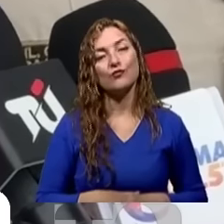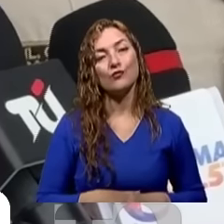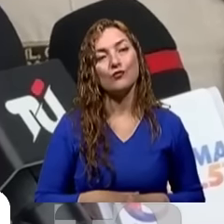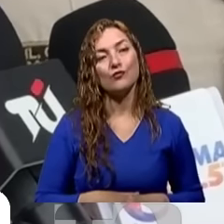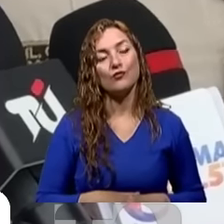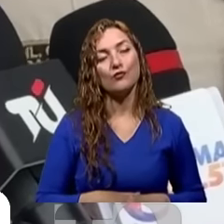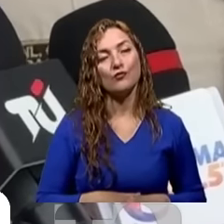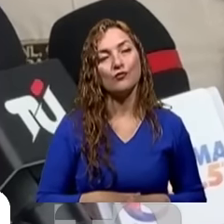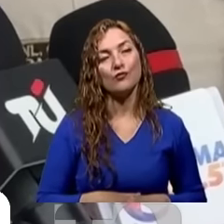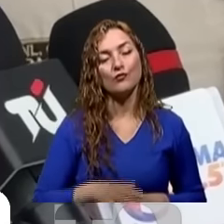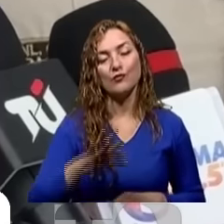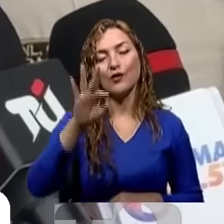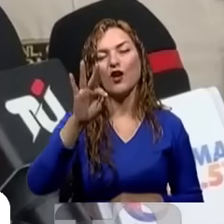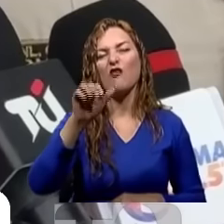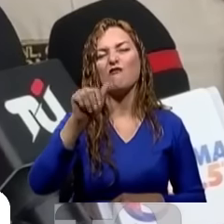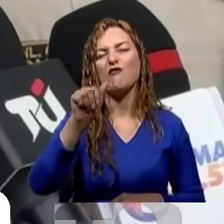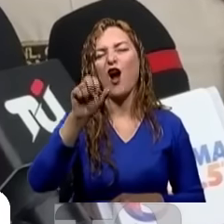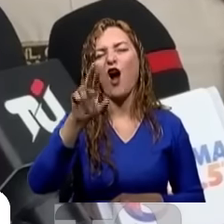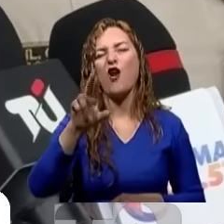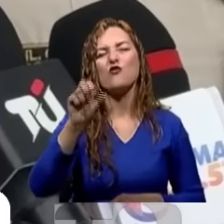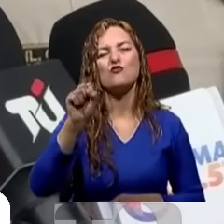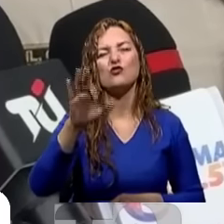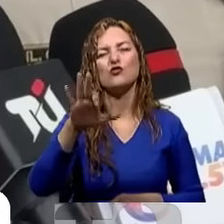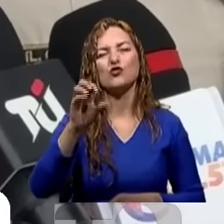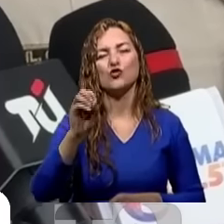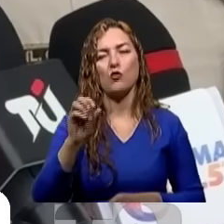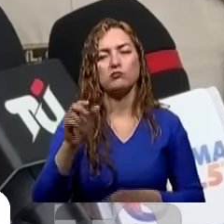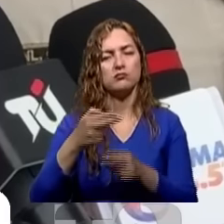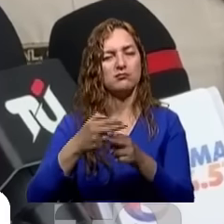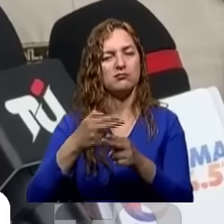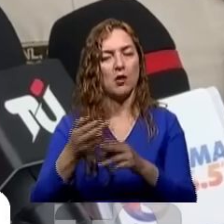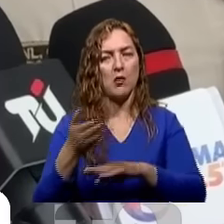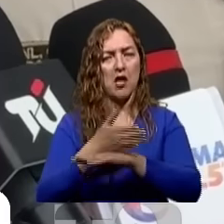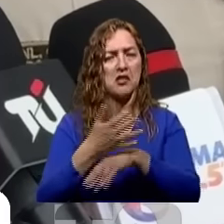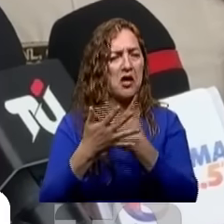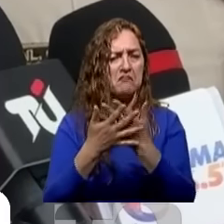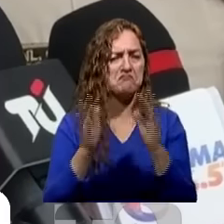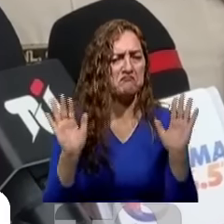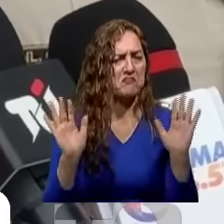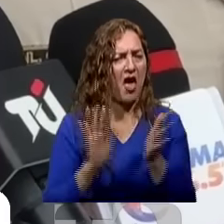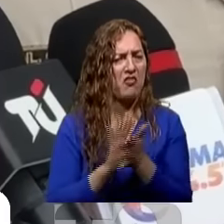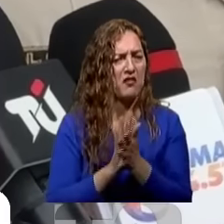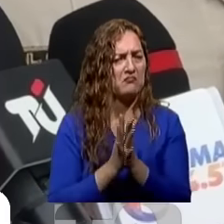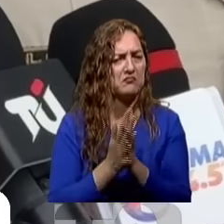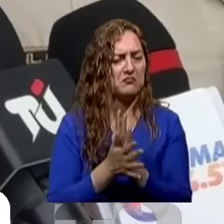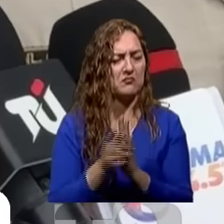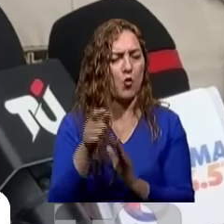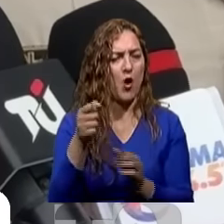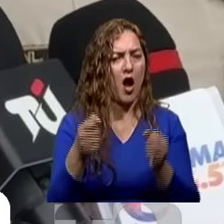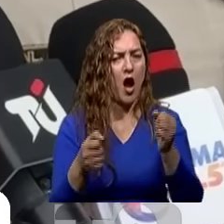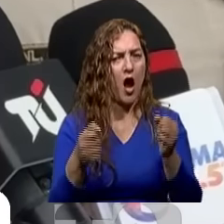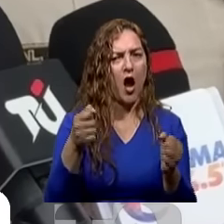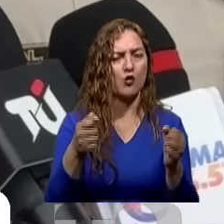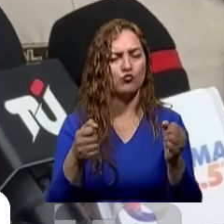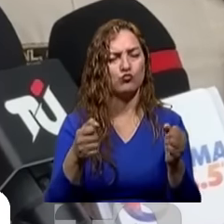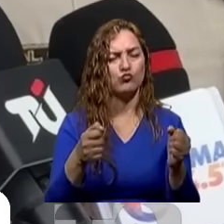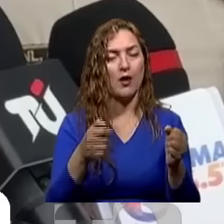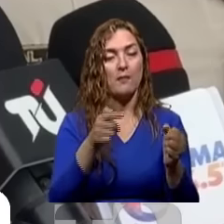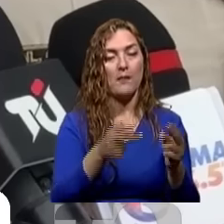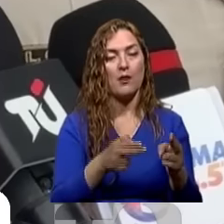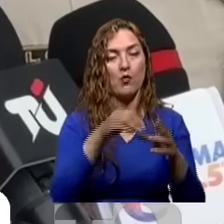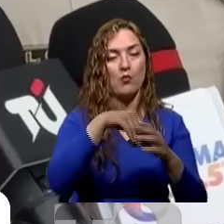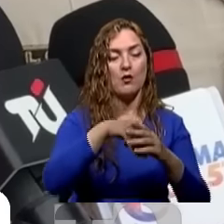Canticruz Cortés Fausto Guillermo, no registra antecedentes penales, una camioneta, la misma que